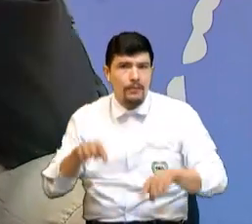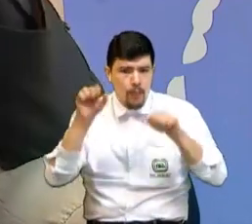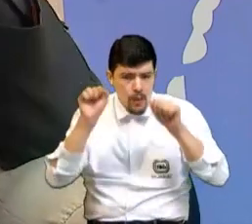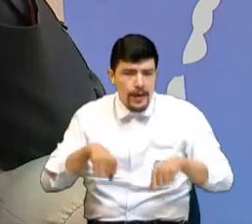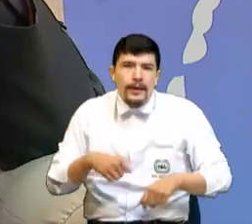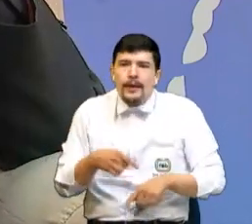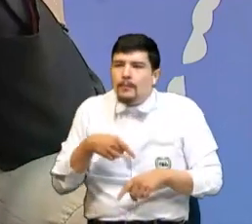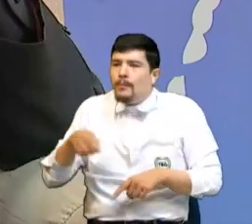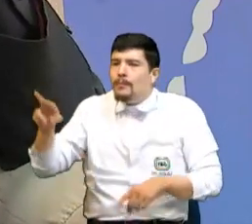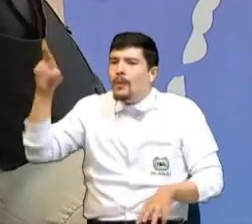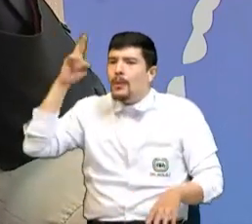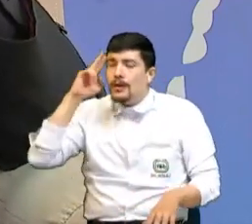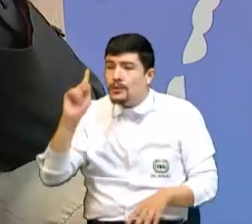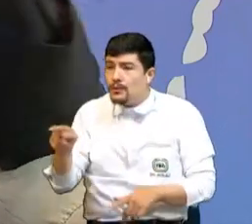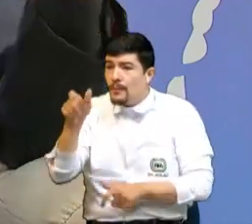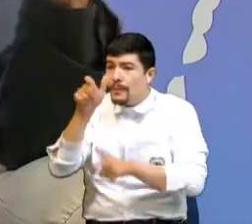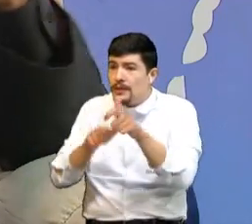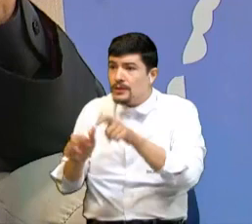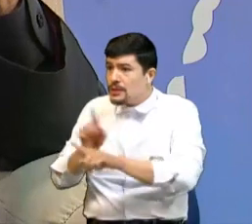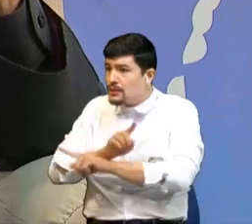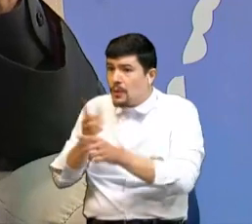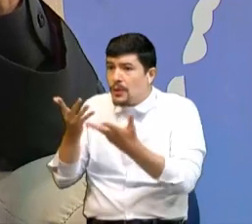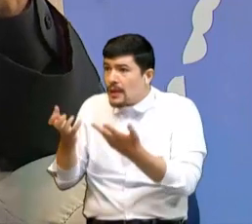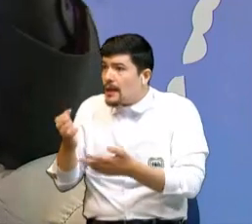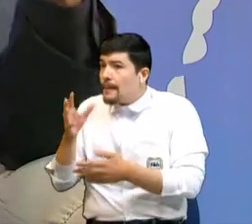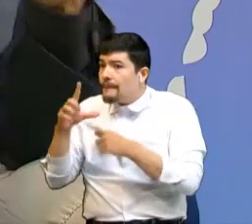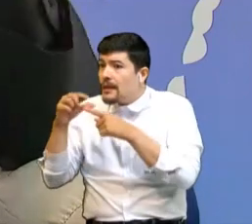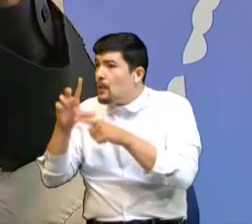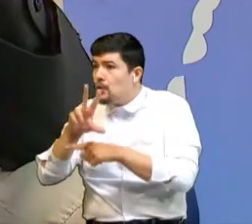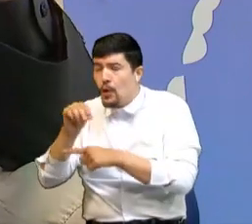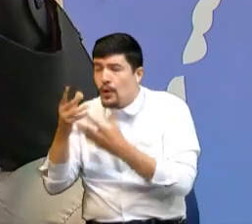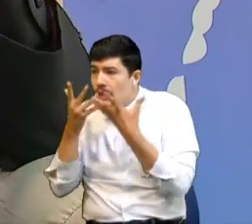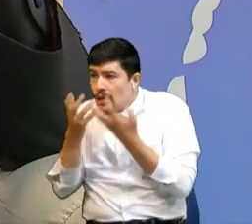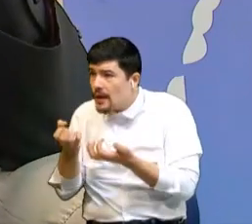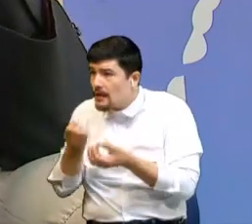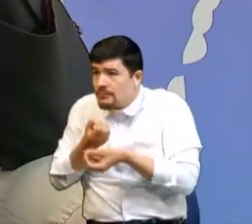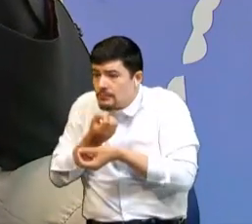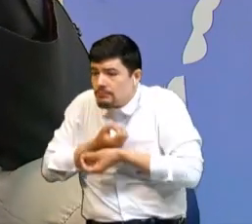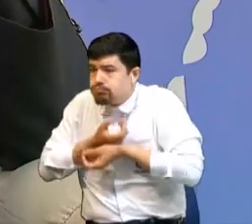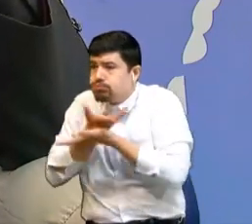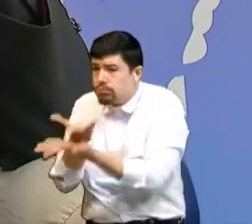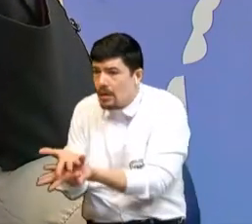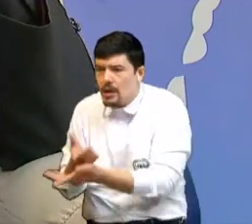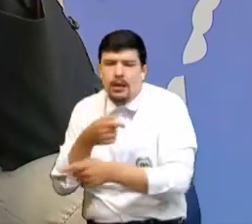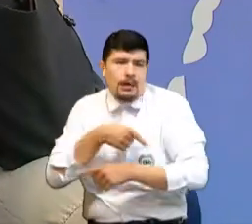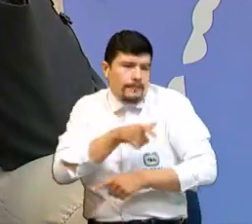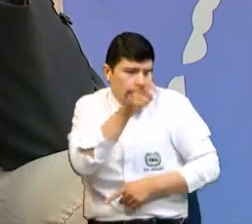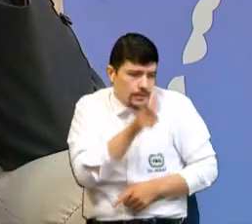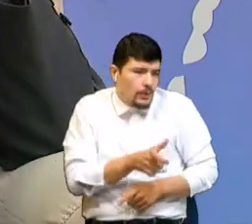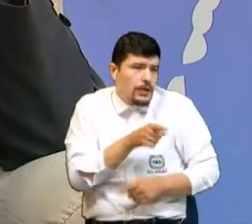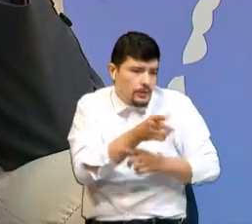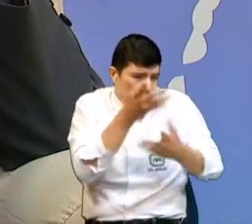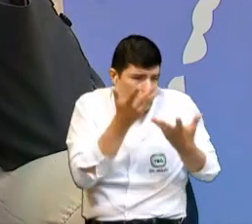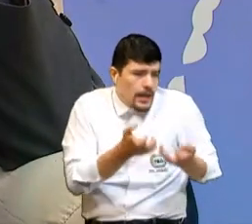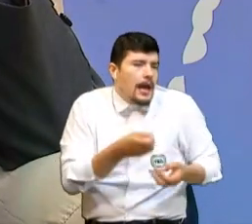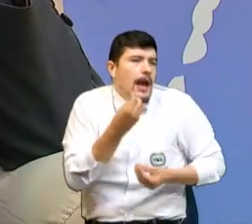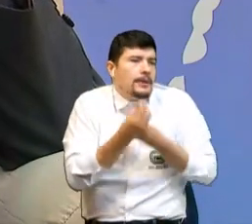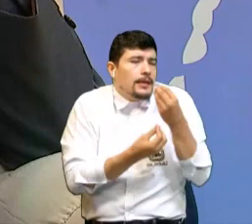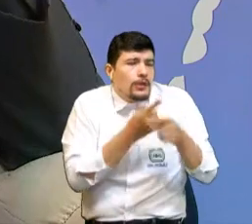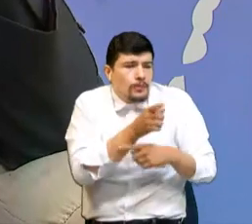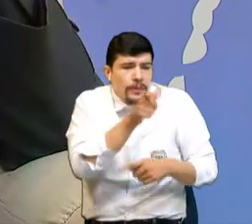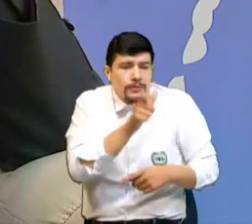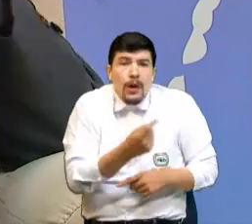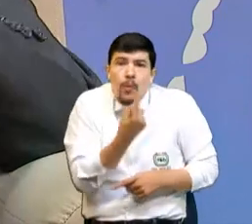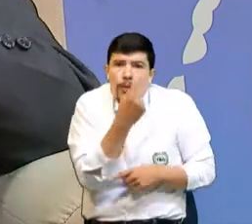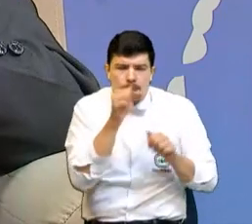así no exista la voluntad de las otras personas, él perfectamente puede ir a formular